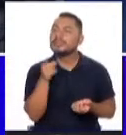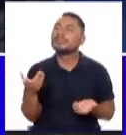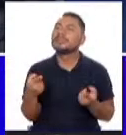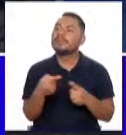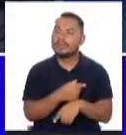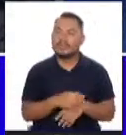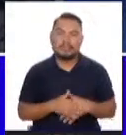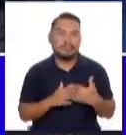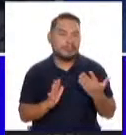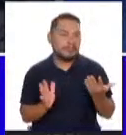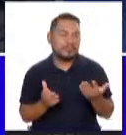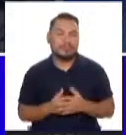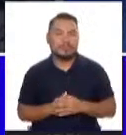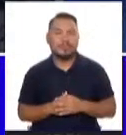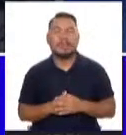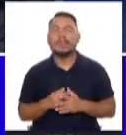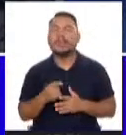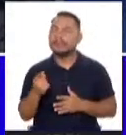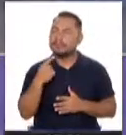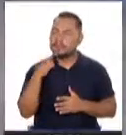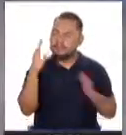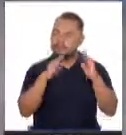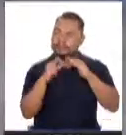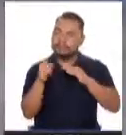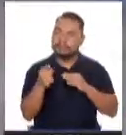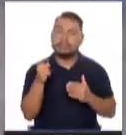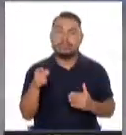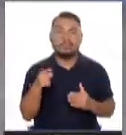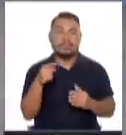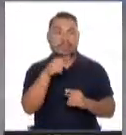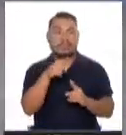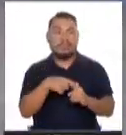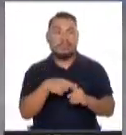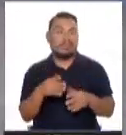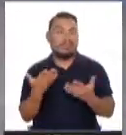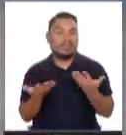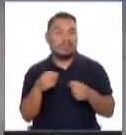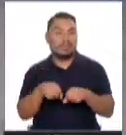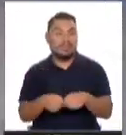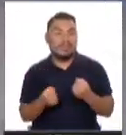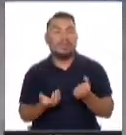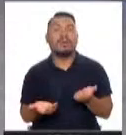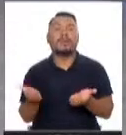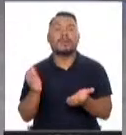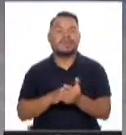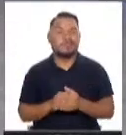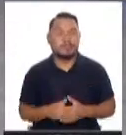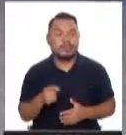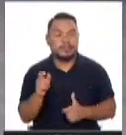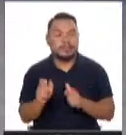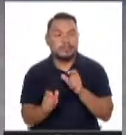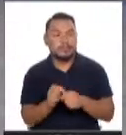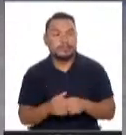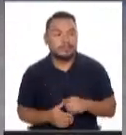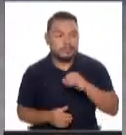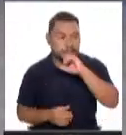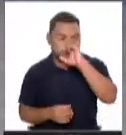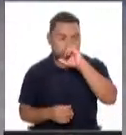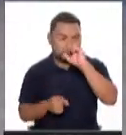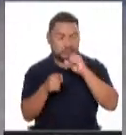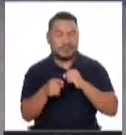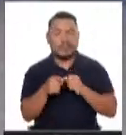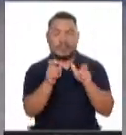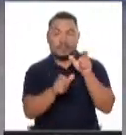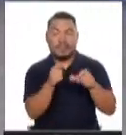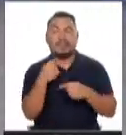sentencia. Me preocupa lo que dice. Entonces, ¿el caso podría caerse si es que nuevamente las personas, las